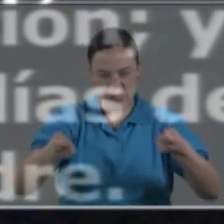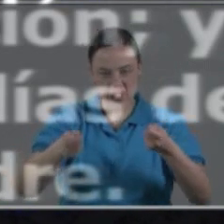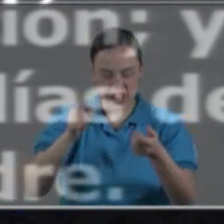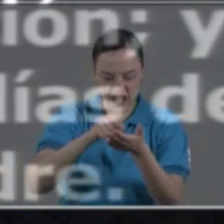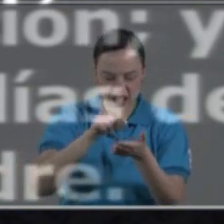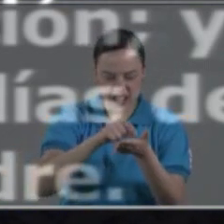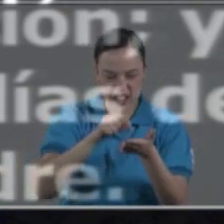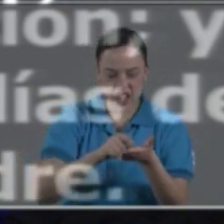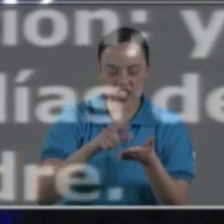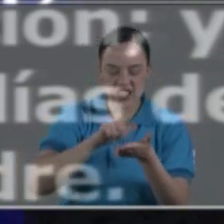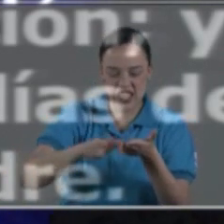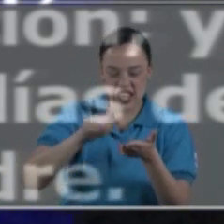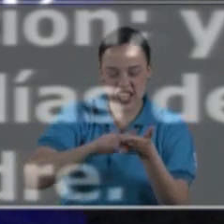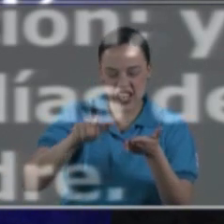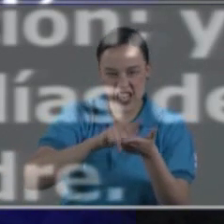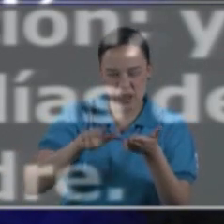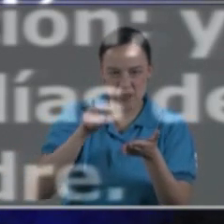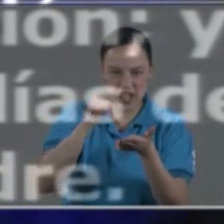almacena